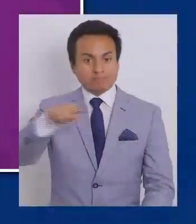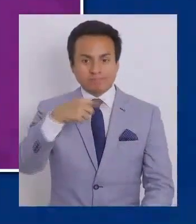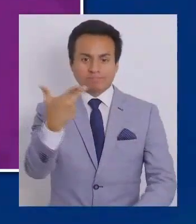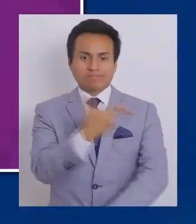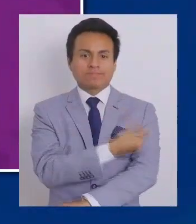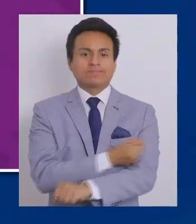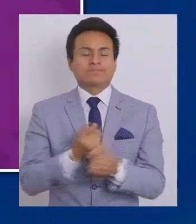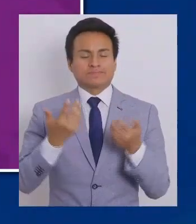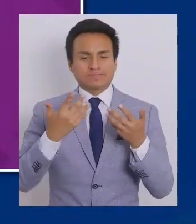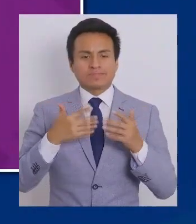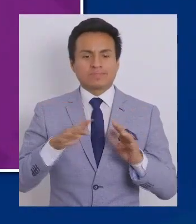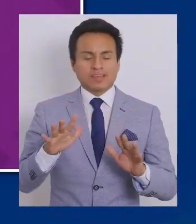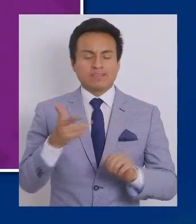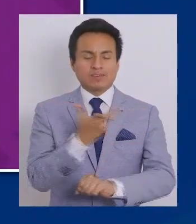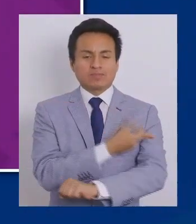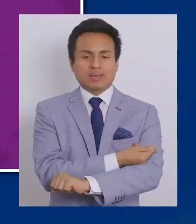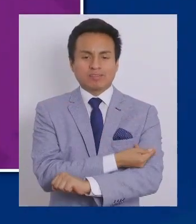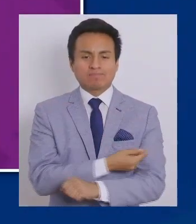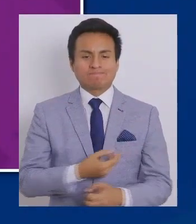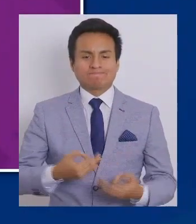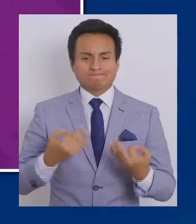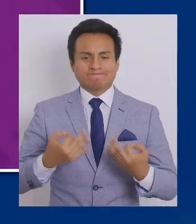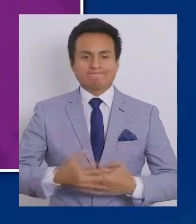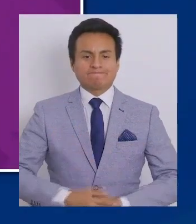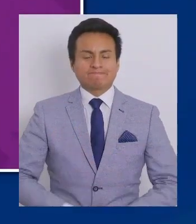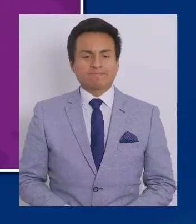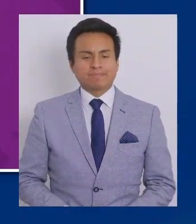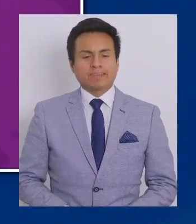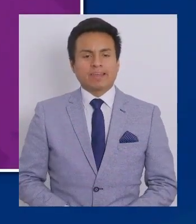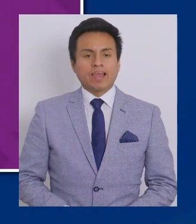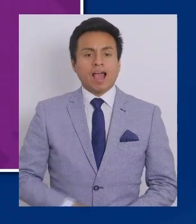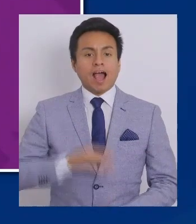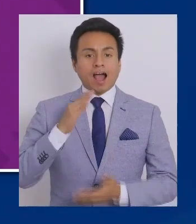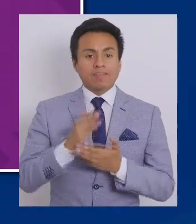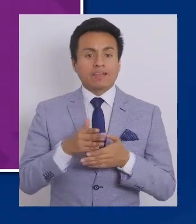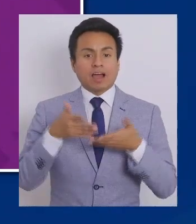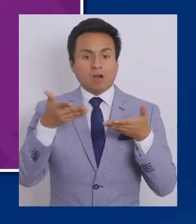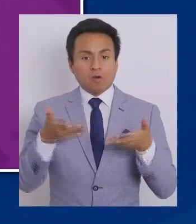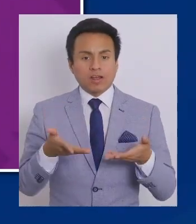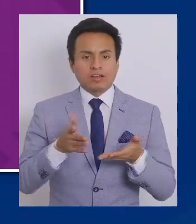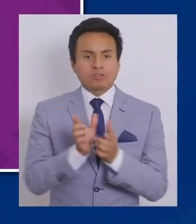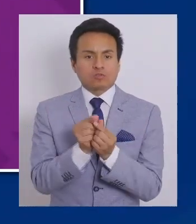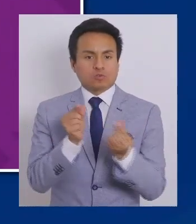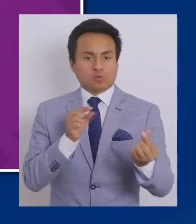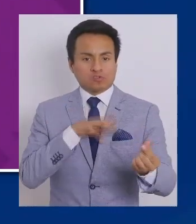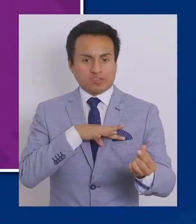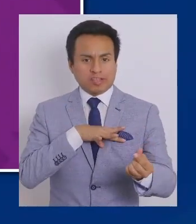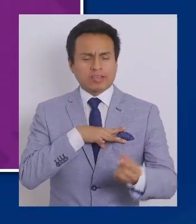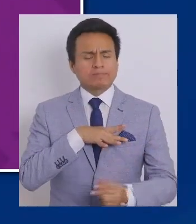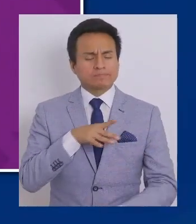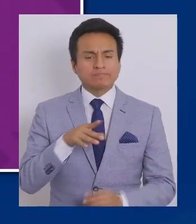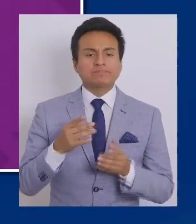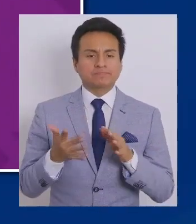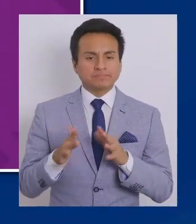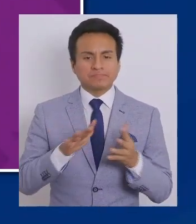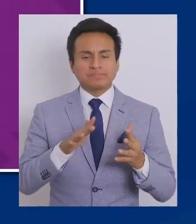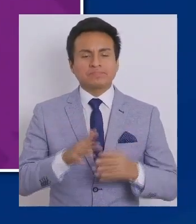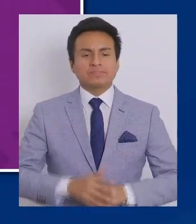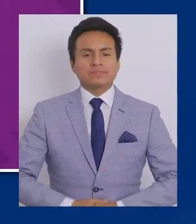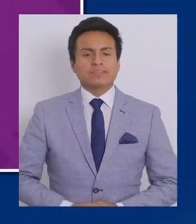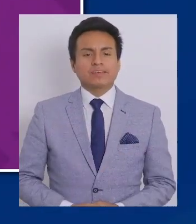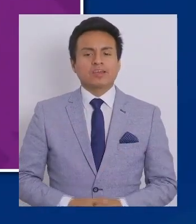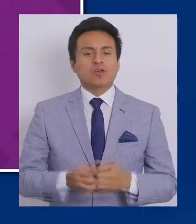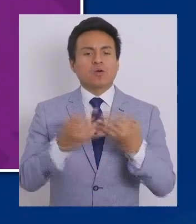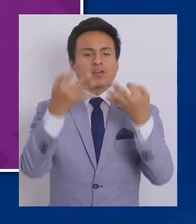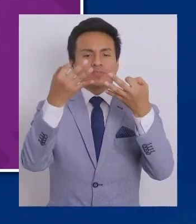recibido la vacuna por lo tanto hasta el momento a nivel nacional hemos llegado